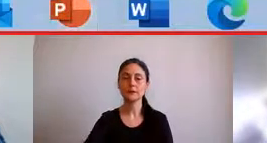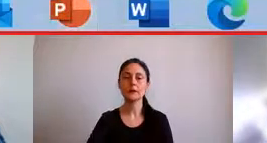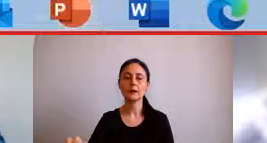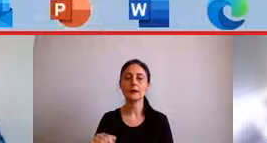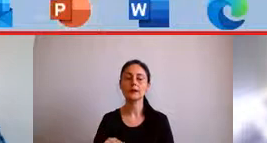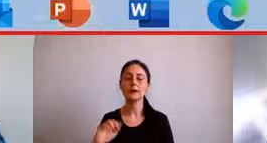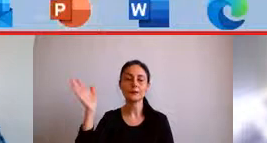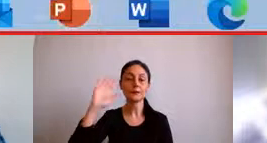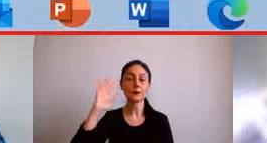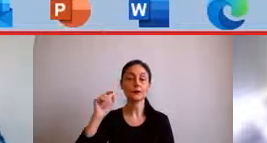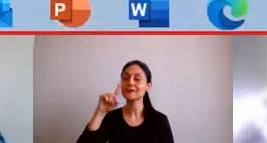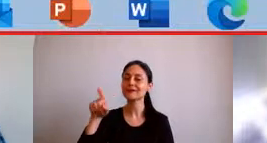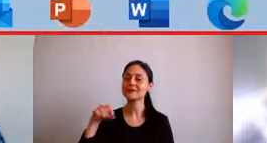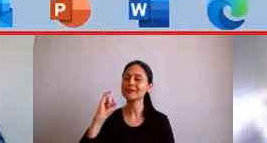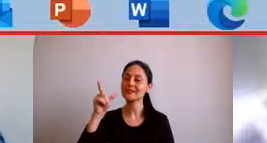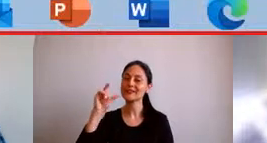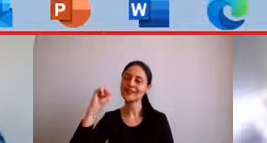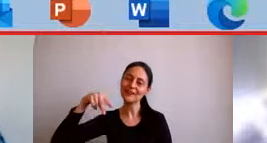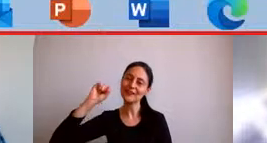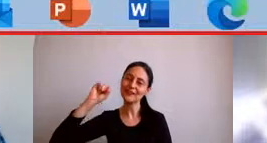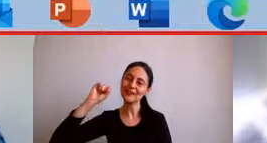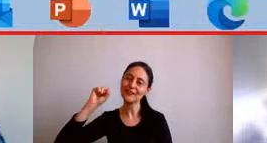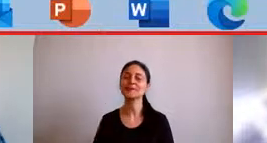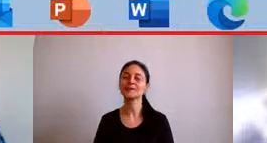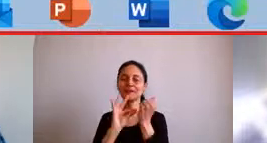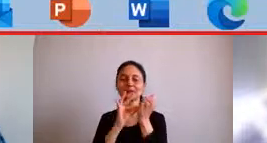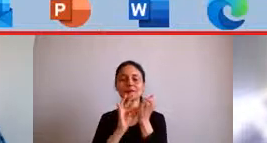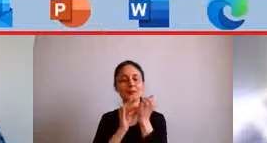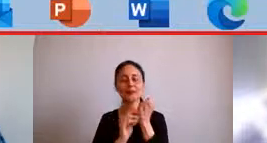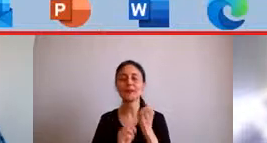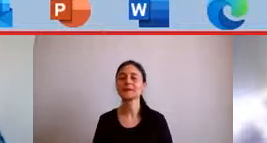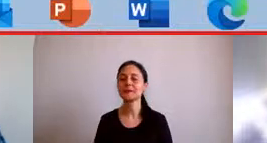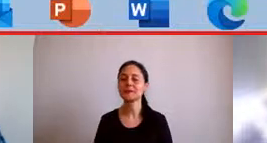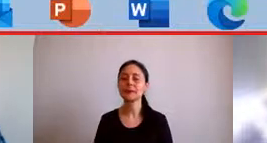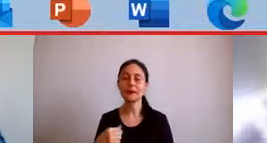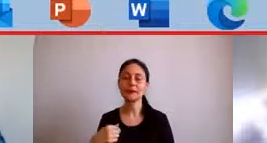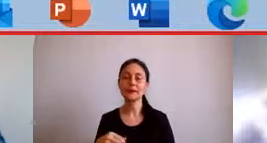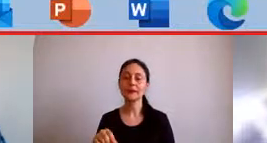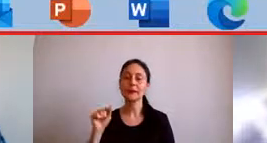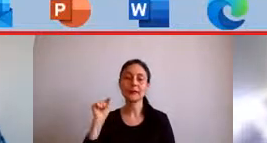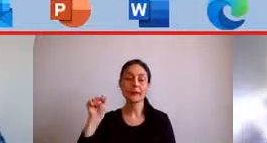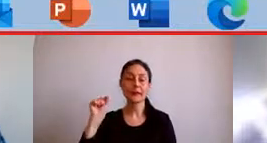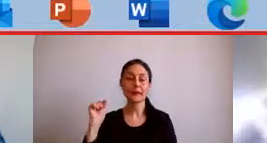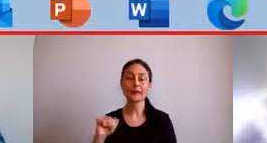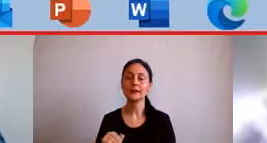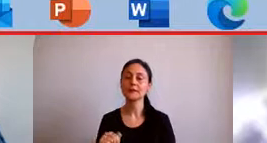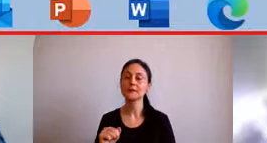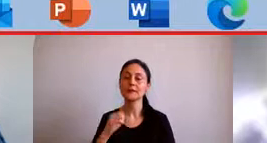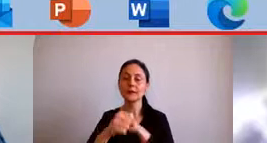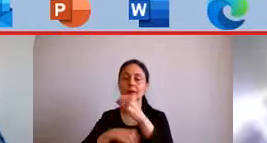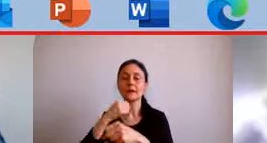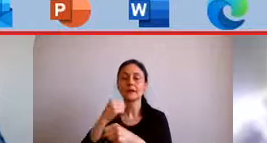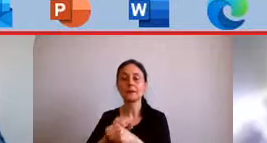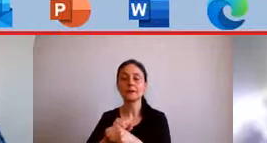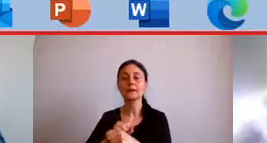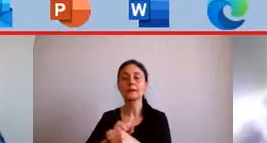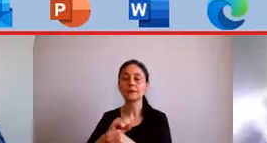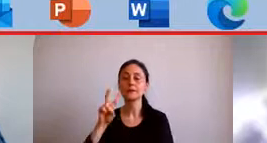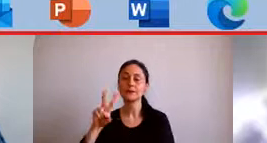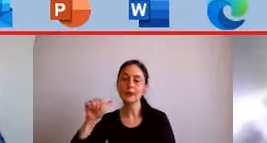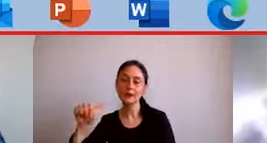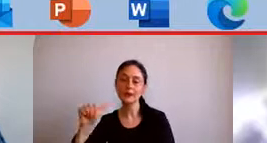Ahí vemos a Silvana. Silvana es terapeuta ocupacional de la Universidad de Chile, tiene 26 años de ejercicio de